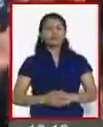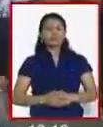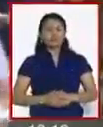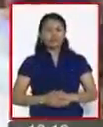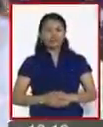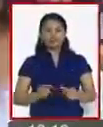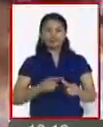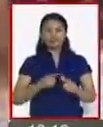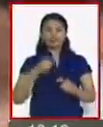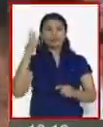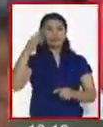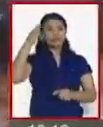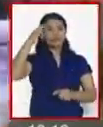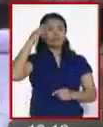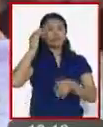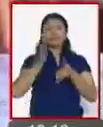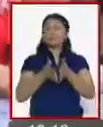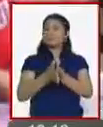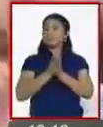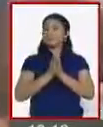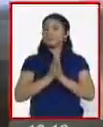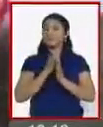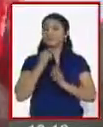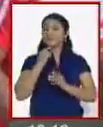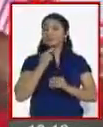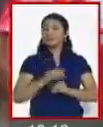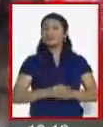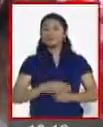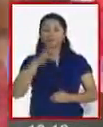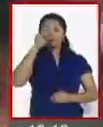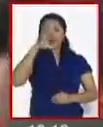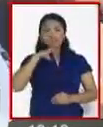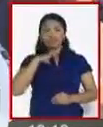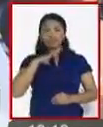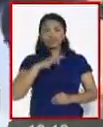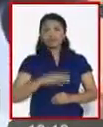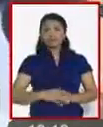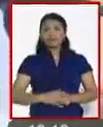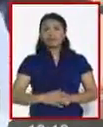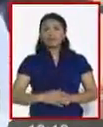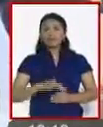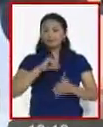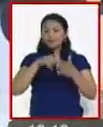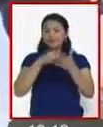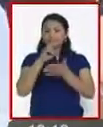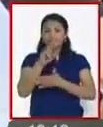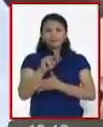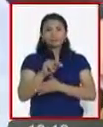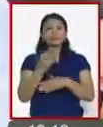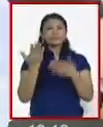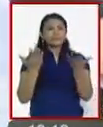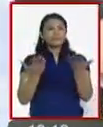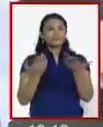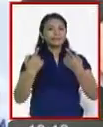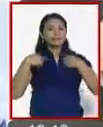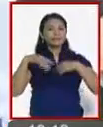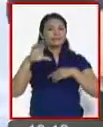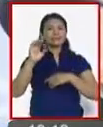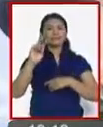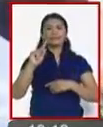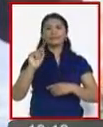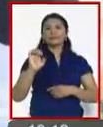nadie. Entonces, por eso que vamos a pedir el revocatorio de este señor y en junio estaremos en la